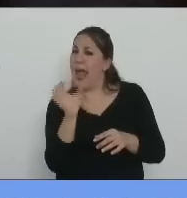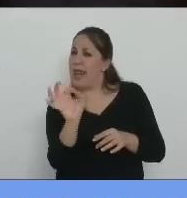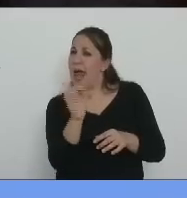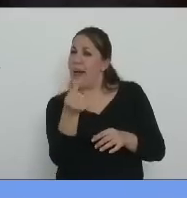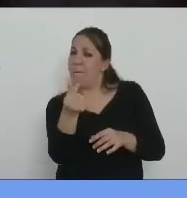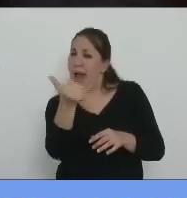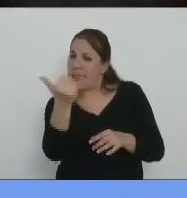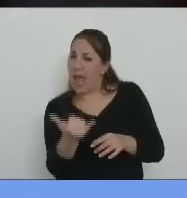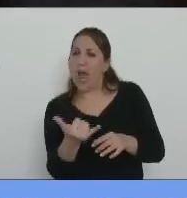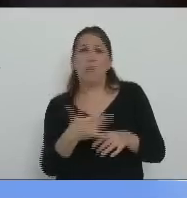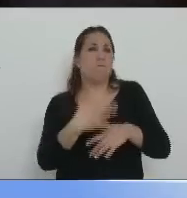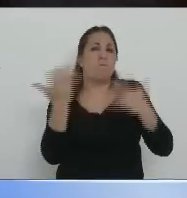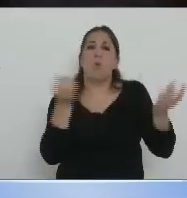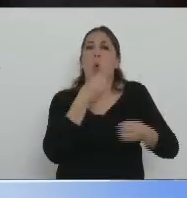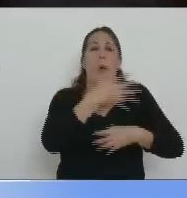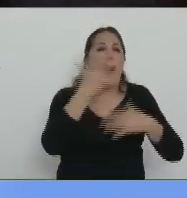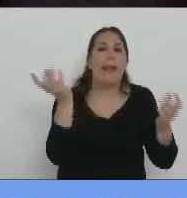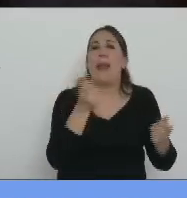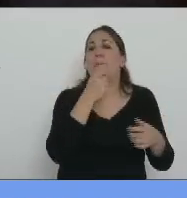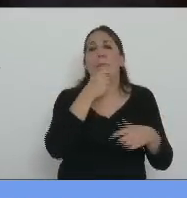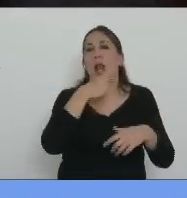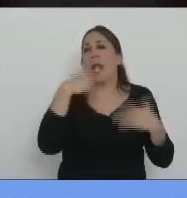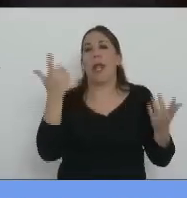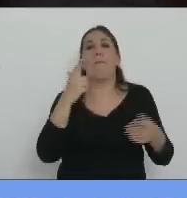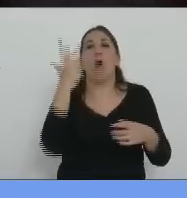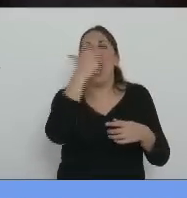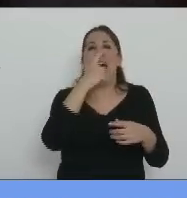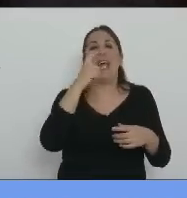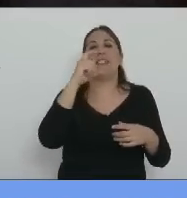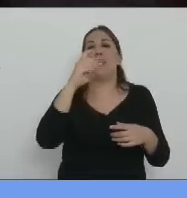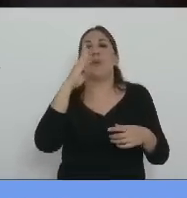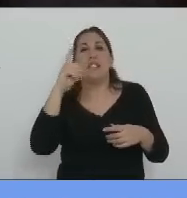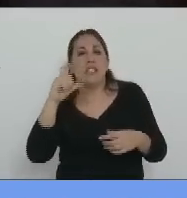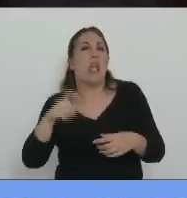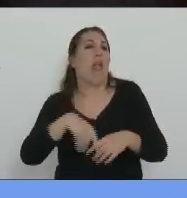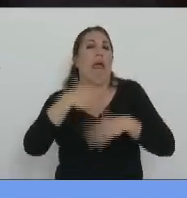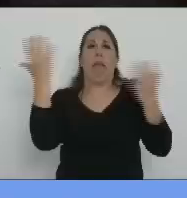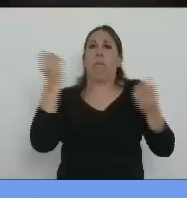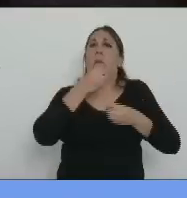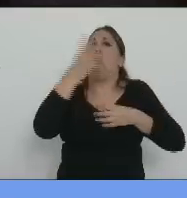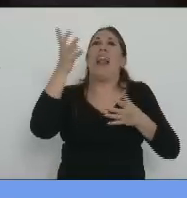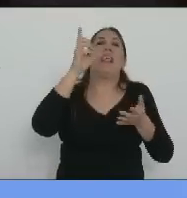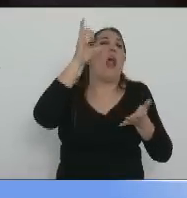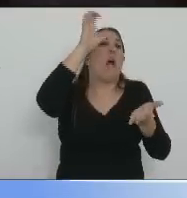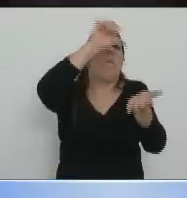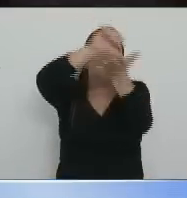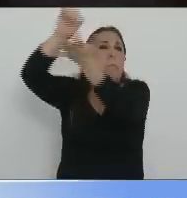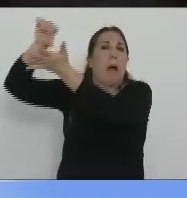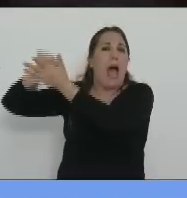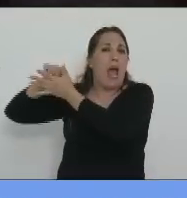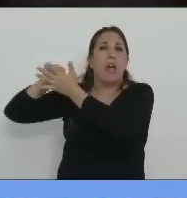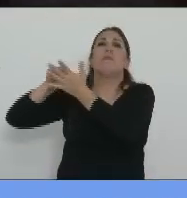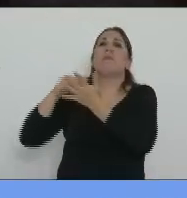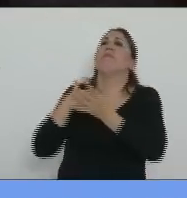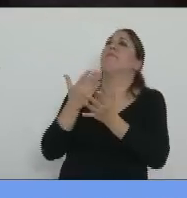dar cualquier nombre en el xxiv y si no se deja maicao de las bahamas o de eeuu le pide la información